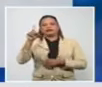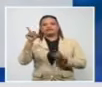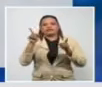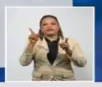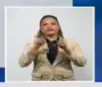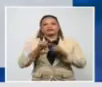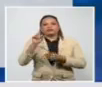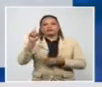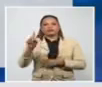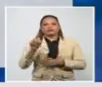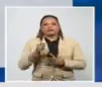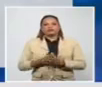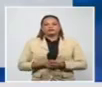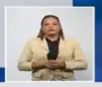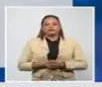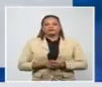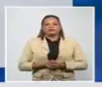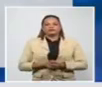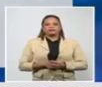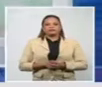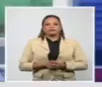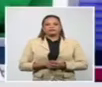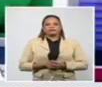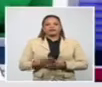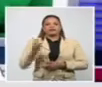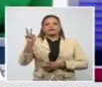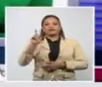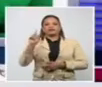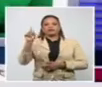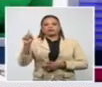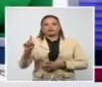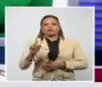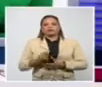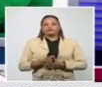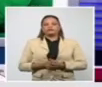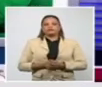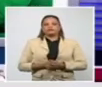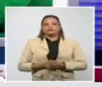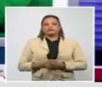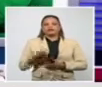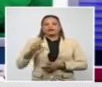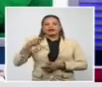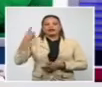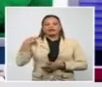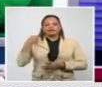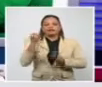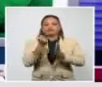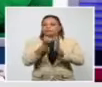ellos. Y ayer pues se diagnosticaron 16 pacientes